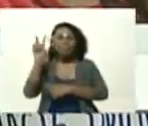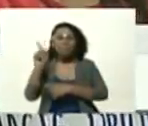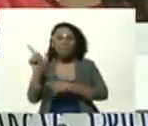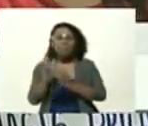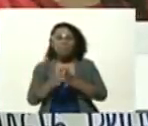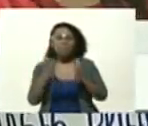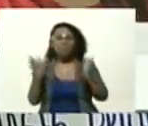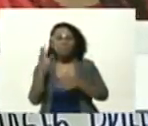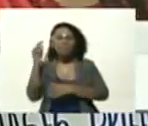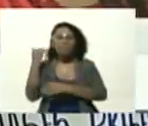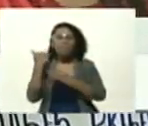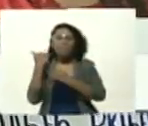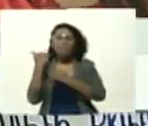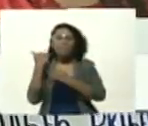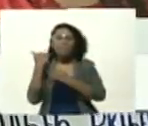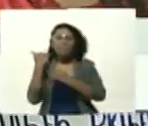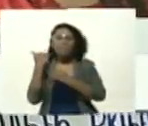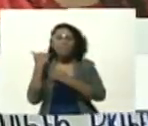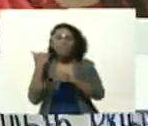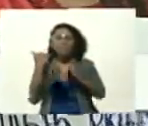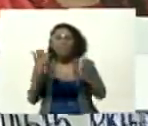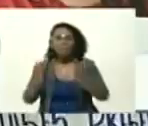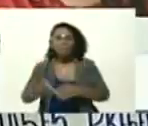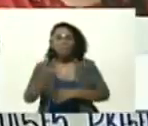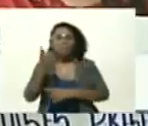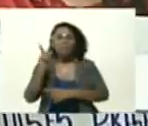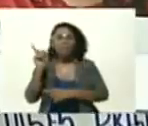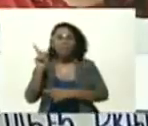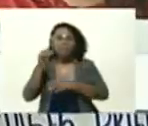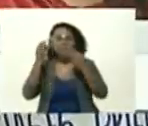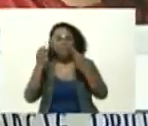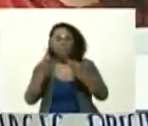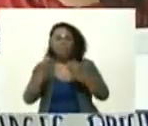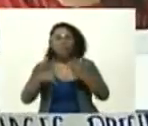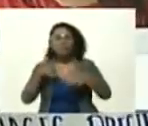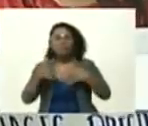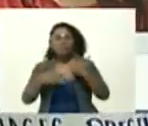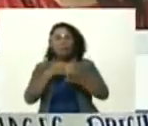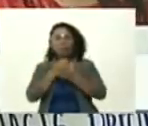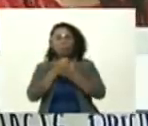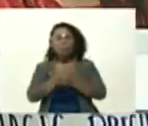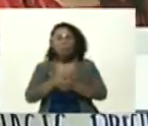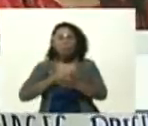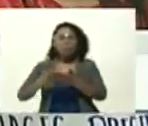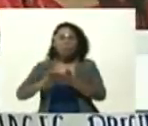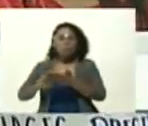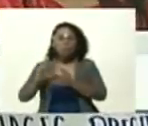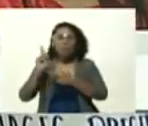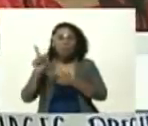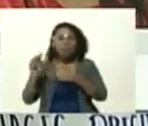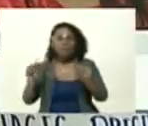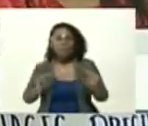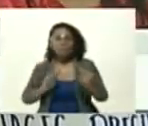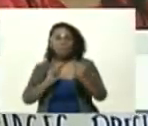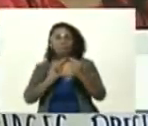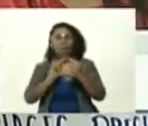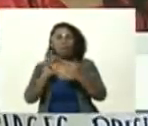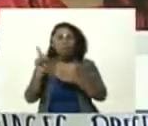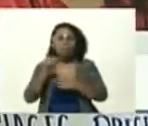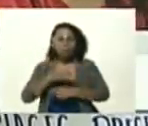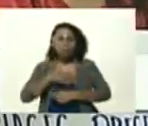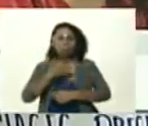mensaje, esto es un gran gesto. Seguro que ese acto de amor, ese acto de reconciliación, ese acto de encuentro será